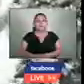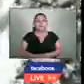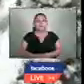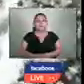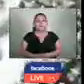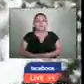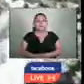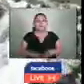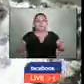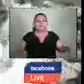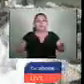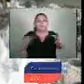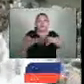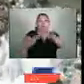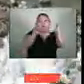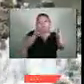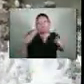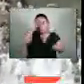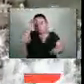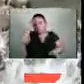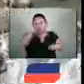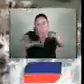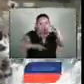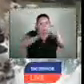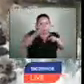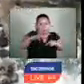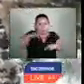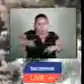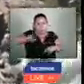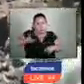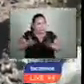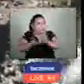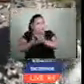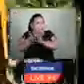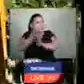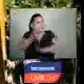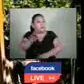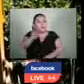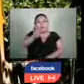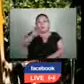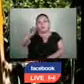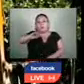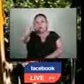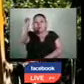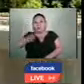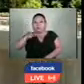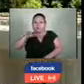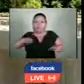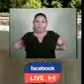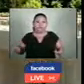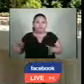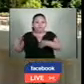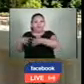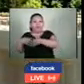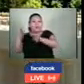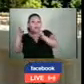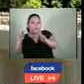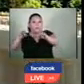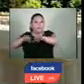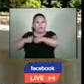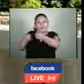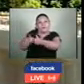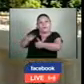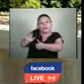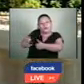El sector de la construcción en el país cerrará con un 4% de crecimiento de acuerdo a datos de la gremial más importante de ese rubro. Sin embargo,